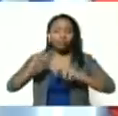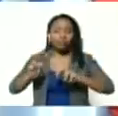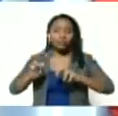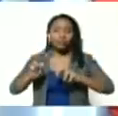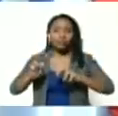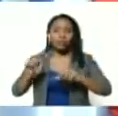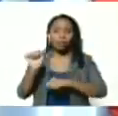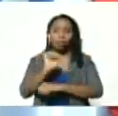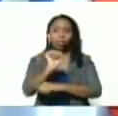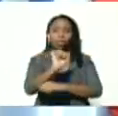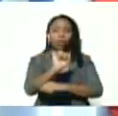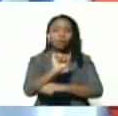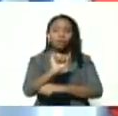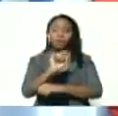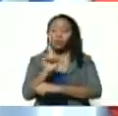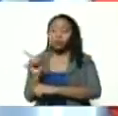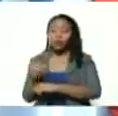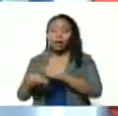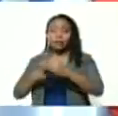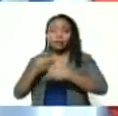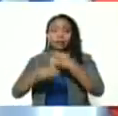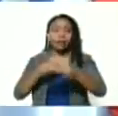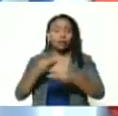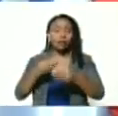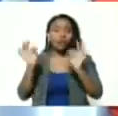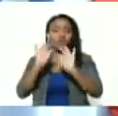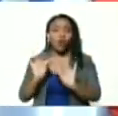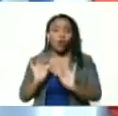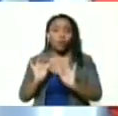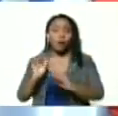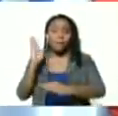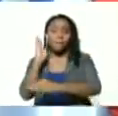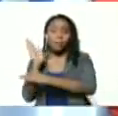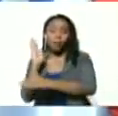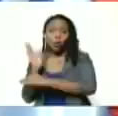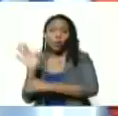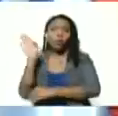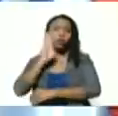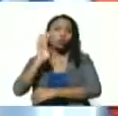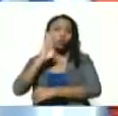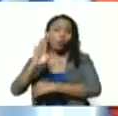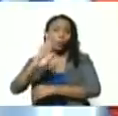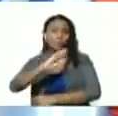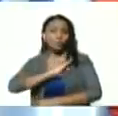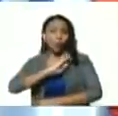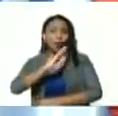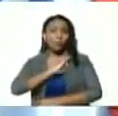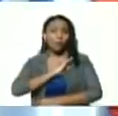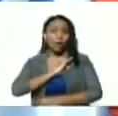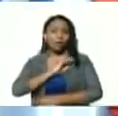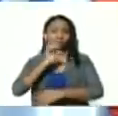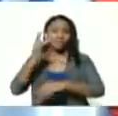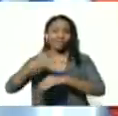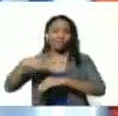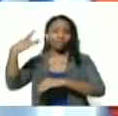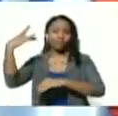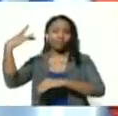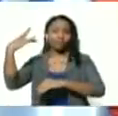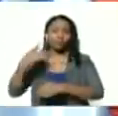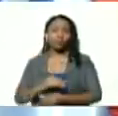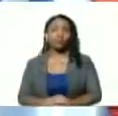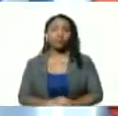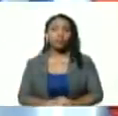auto. Obviamente estamos ante un tipo penal conocido como corrupción propia agravada.